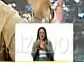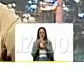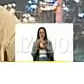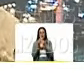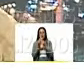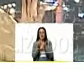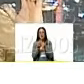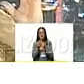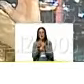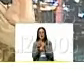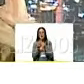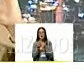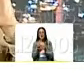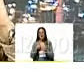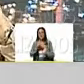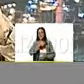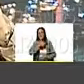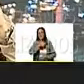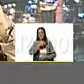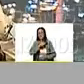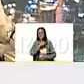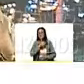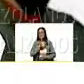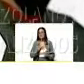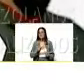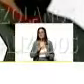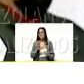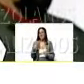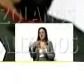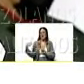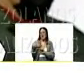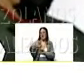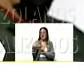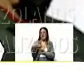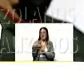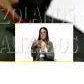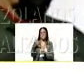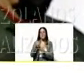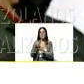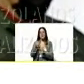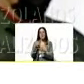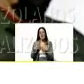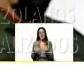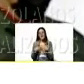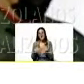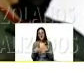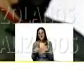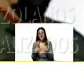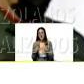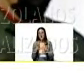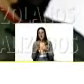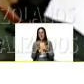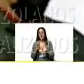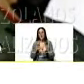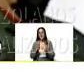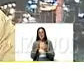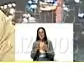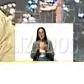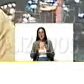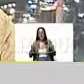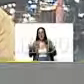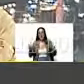Y hemos parido. Nos han perseguido la industria petrolera. No han permitido que crezca lo que debe